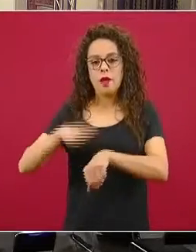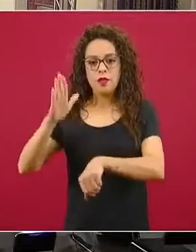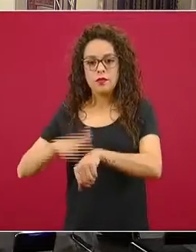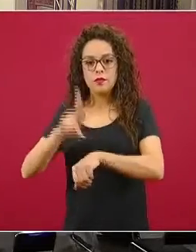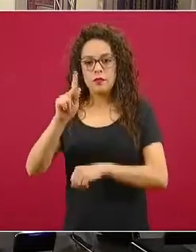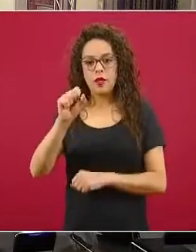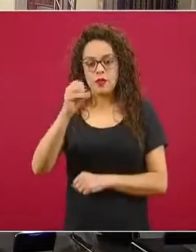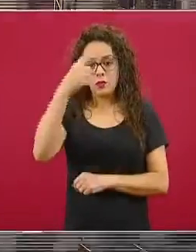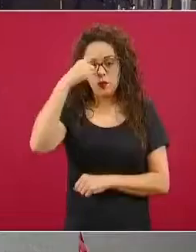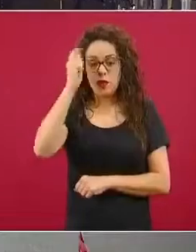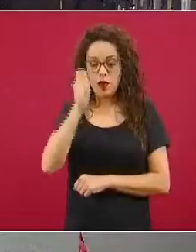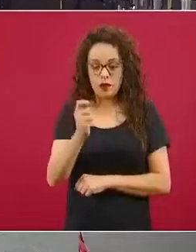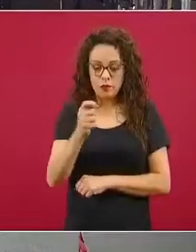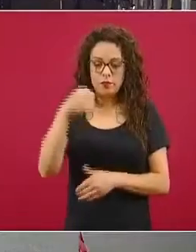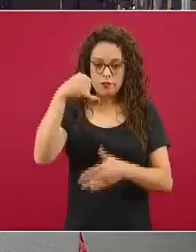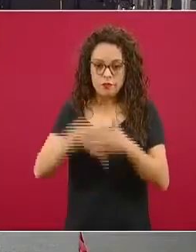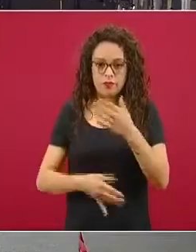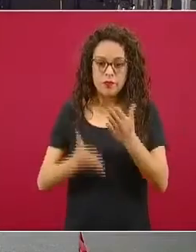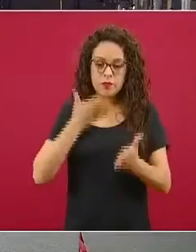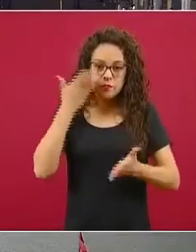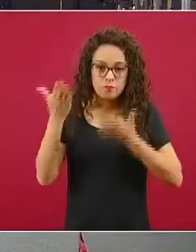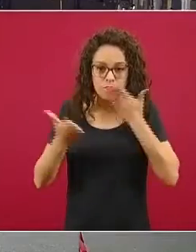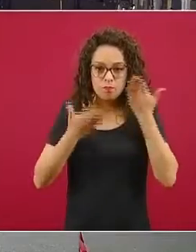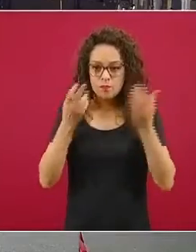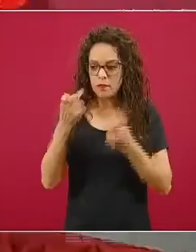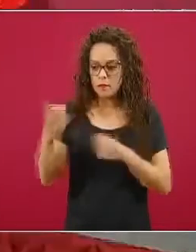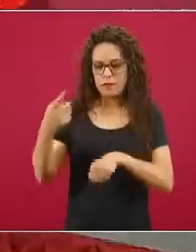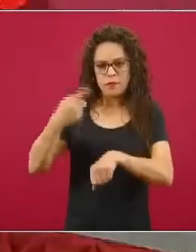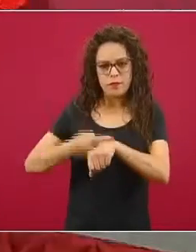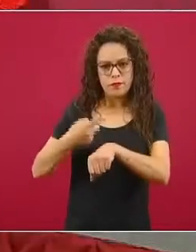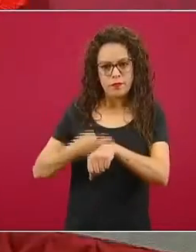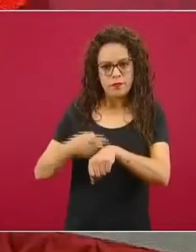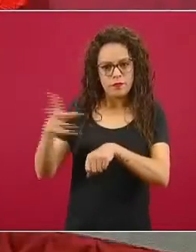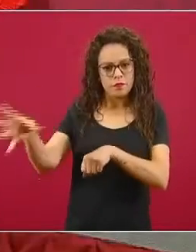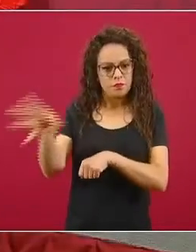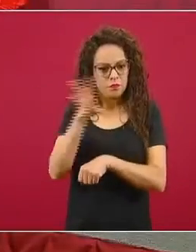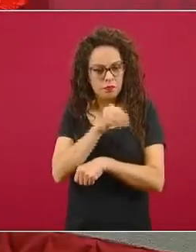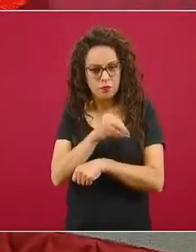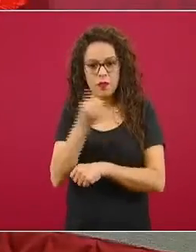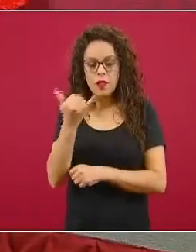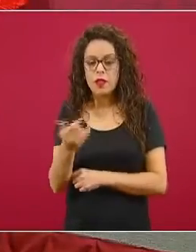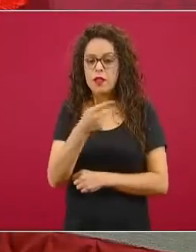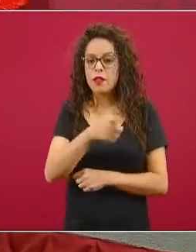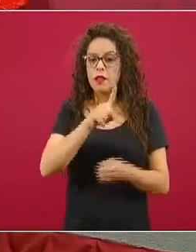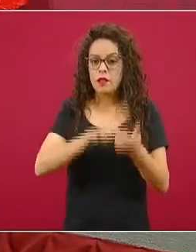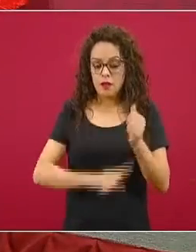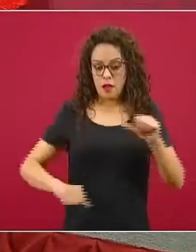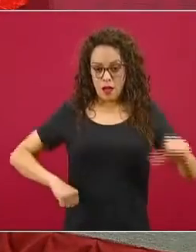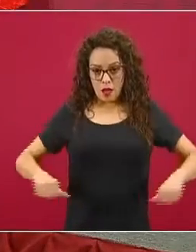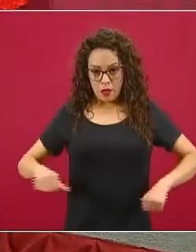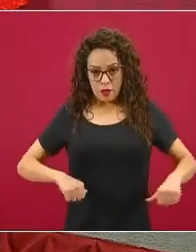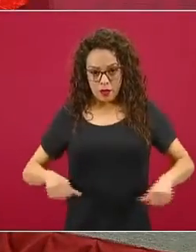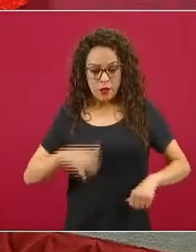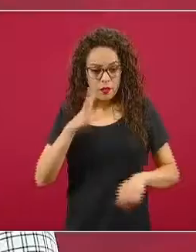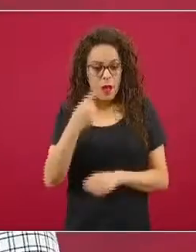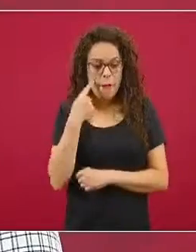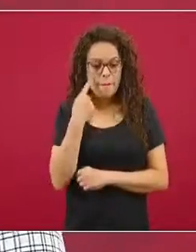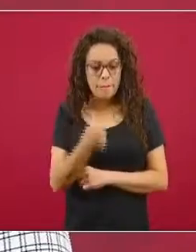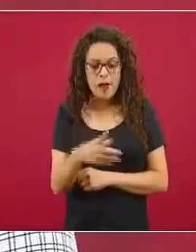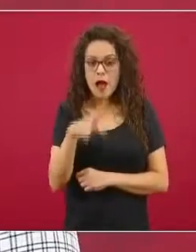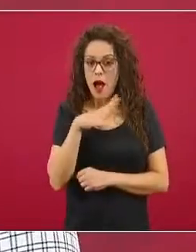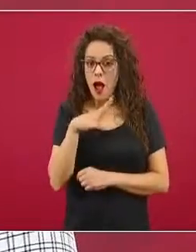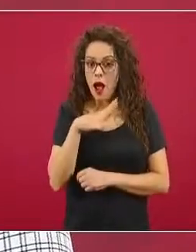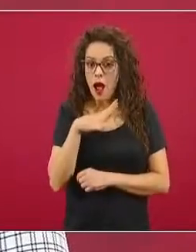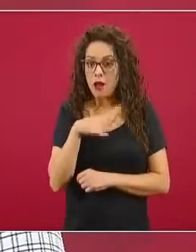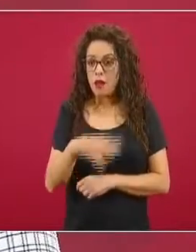que ver con el estudio del brote y llevar a cabo todas aquellas actividades que, identificando las potenciales